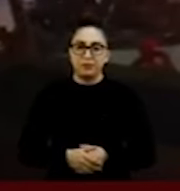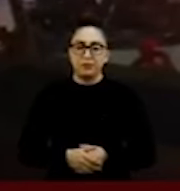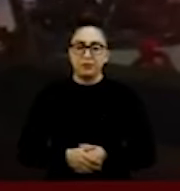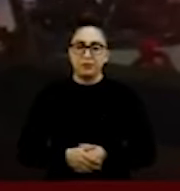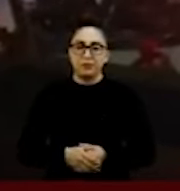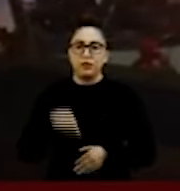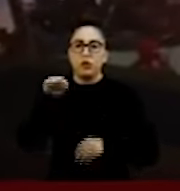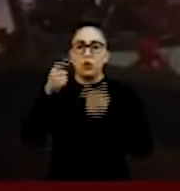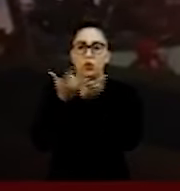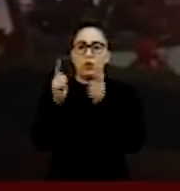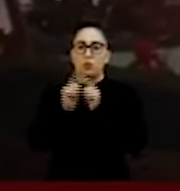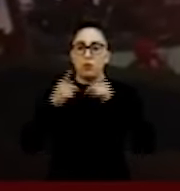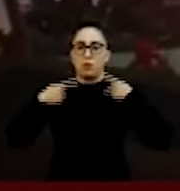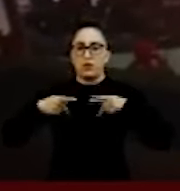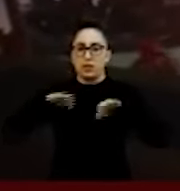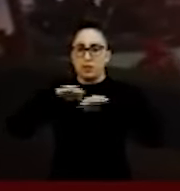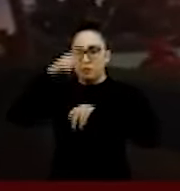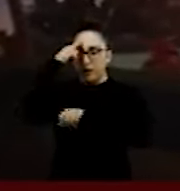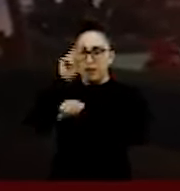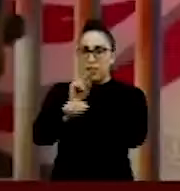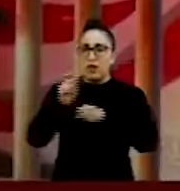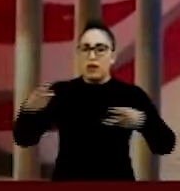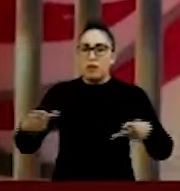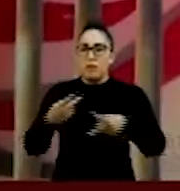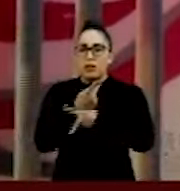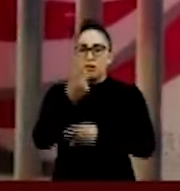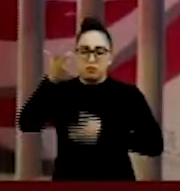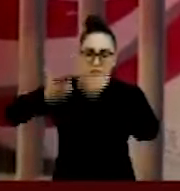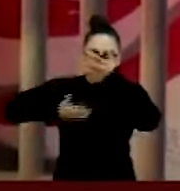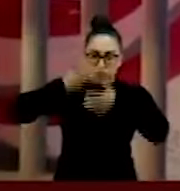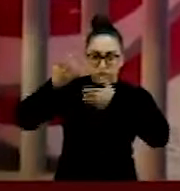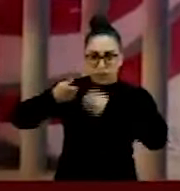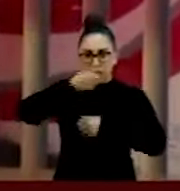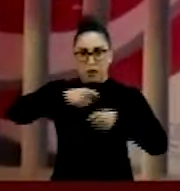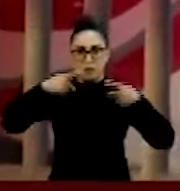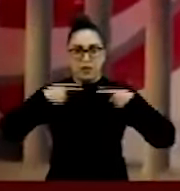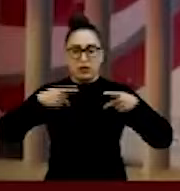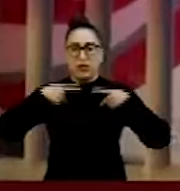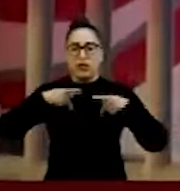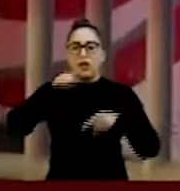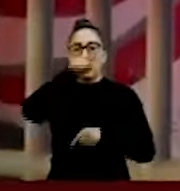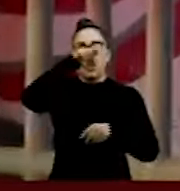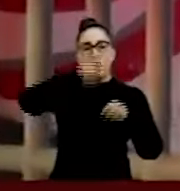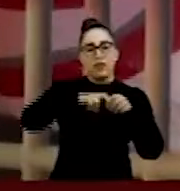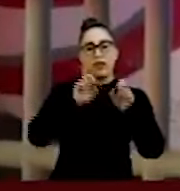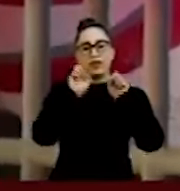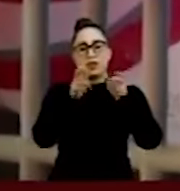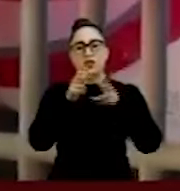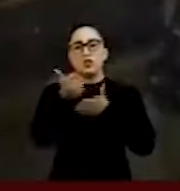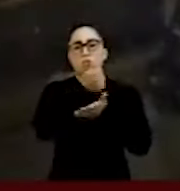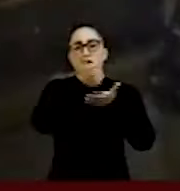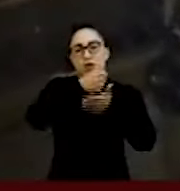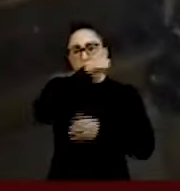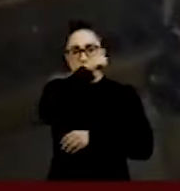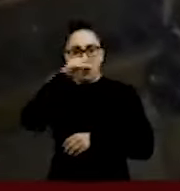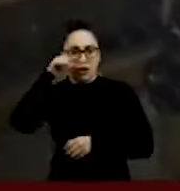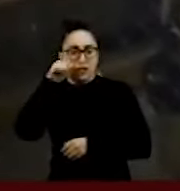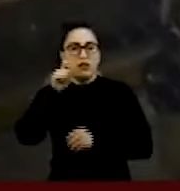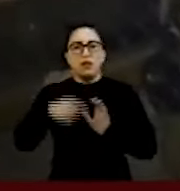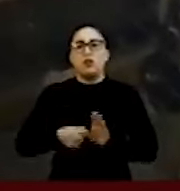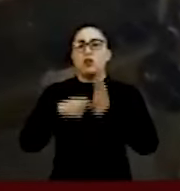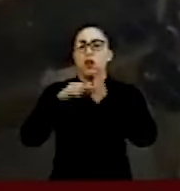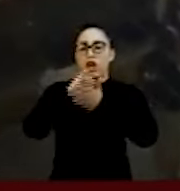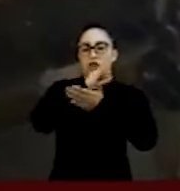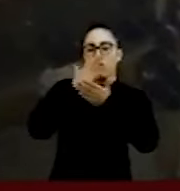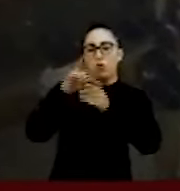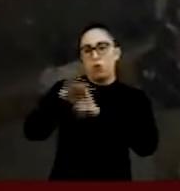El grupo de trabajo para dar seguimiento al incendio ocurrido en la estación migratoria en Ciudad Juárez, Chihuahua, presentó su informe final en el